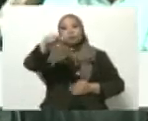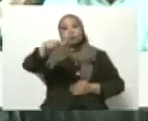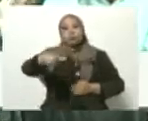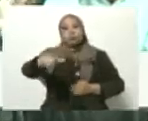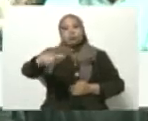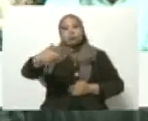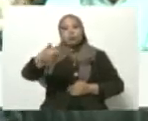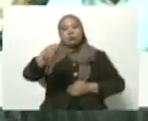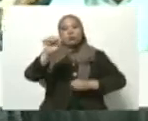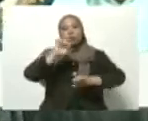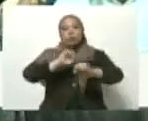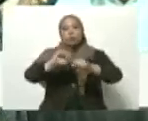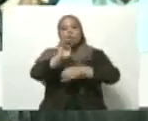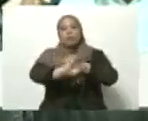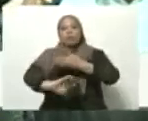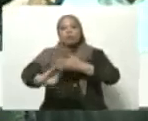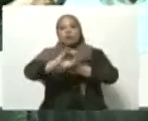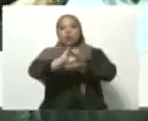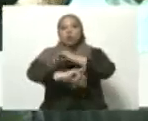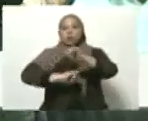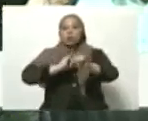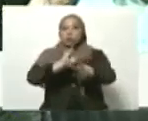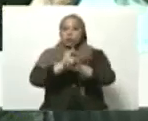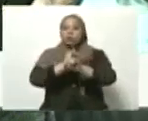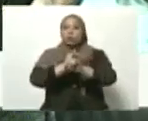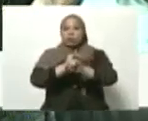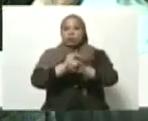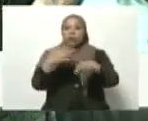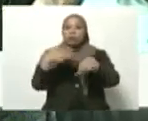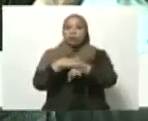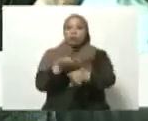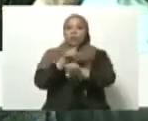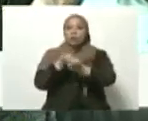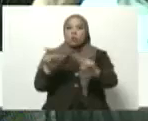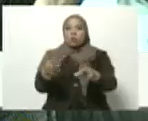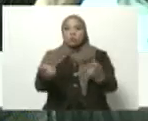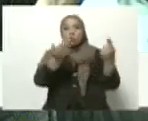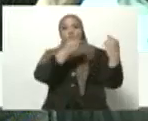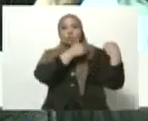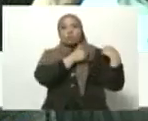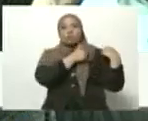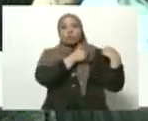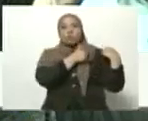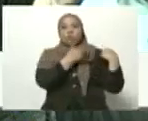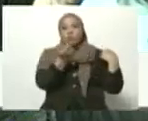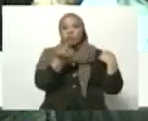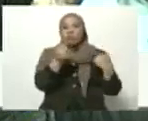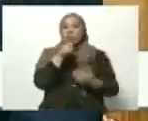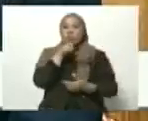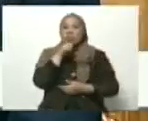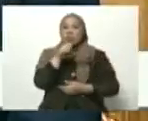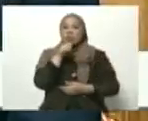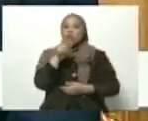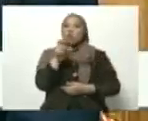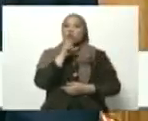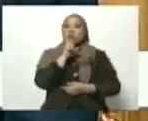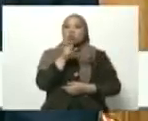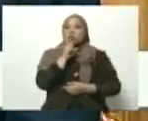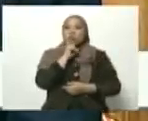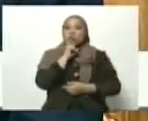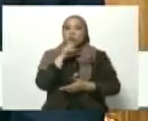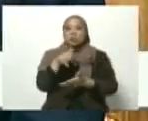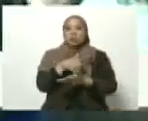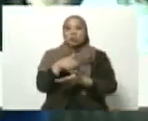de protección internacional, intocables, entre ellos los jefes de Estado. Es un gravísimo delito el magnicidio,